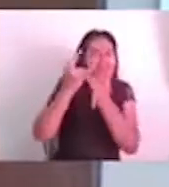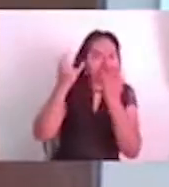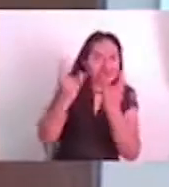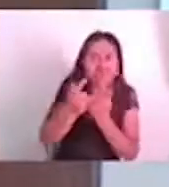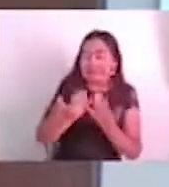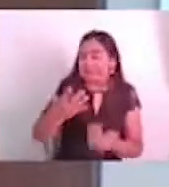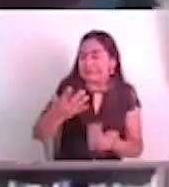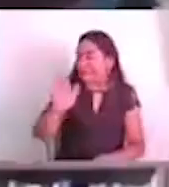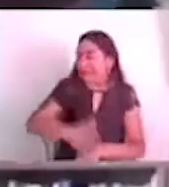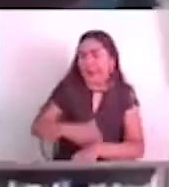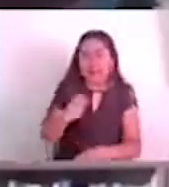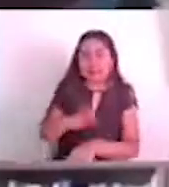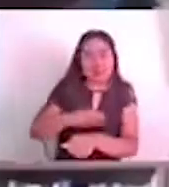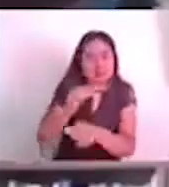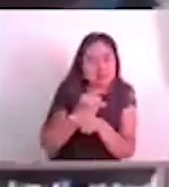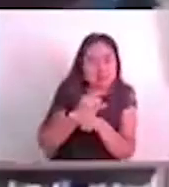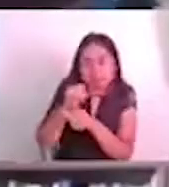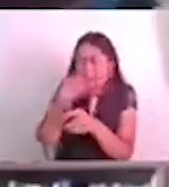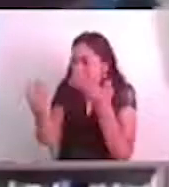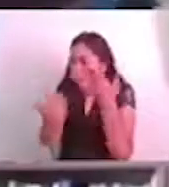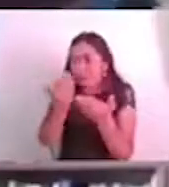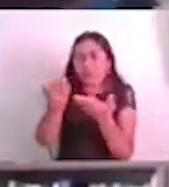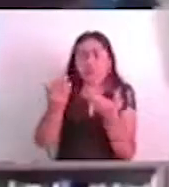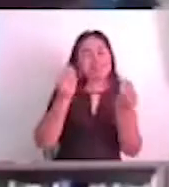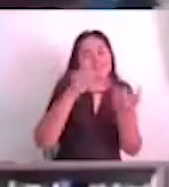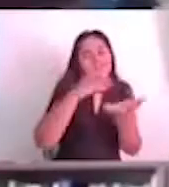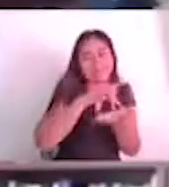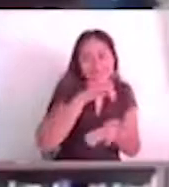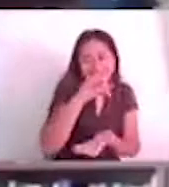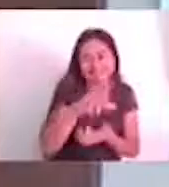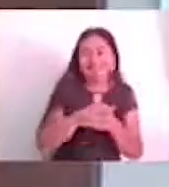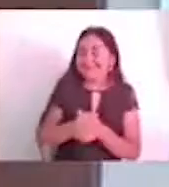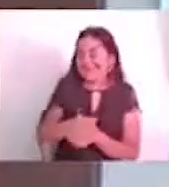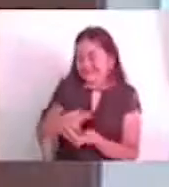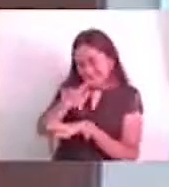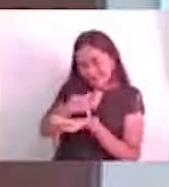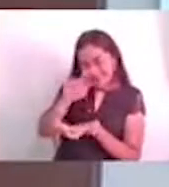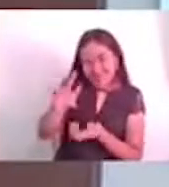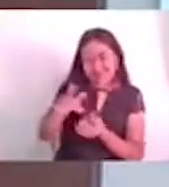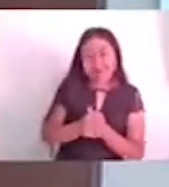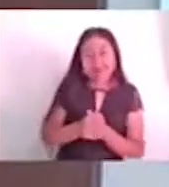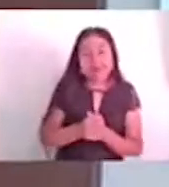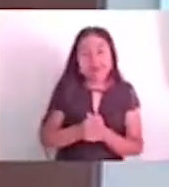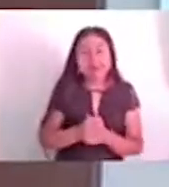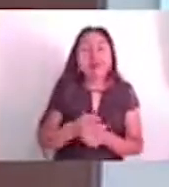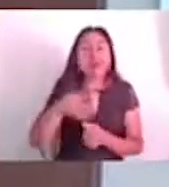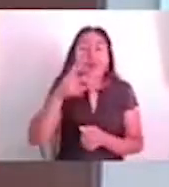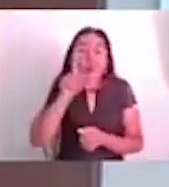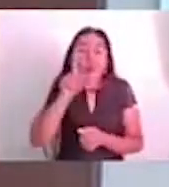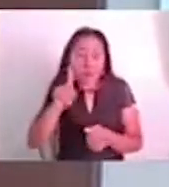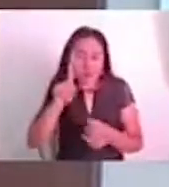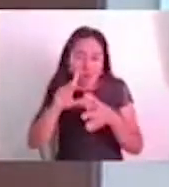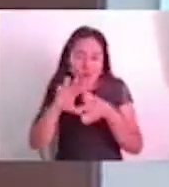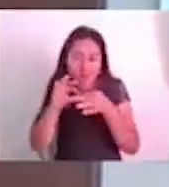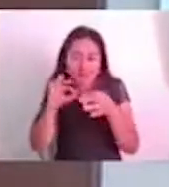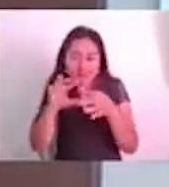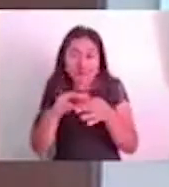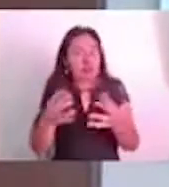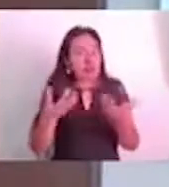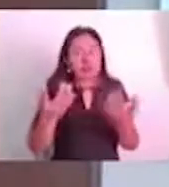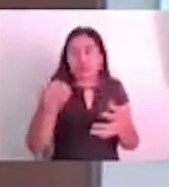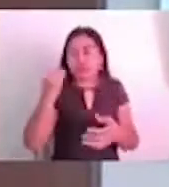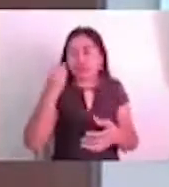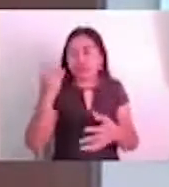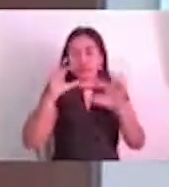trabajo. Sí, gracias, Ale. Cris Zamora, buen día, excelente programa. Felicidades al doctor Eduardo Merlo,